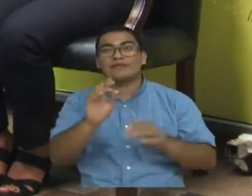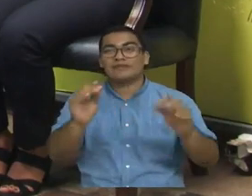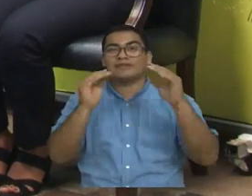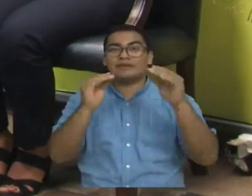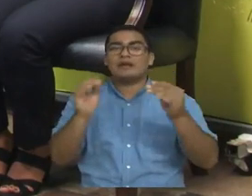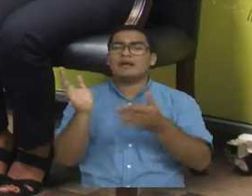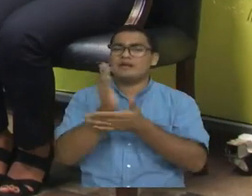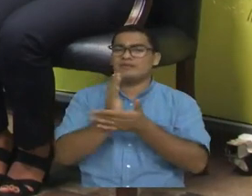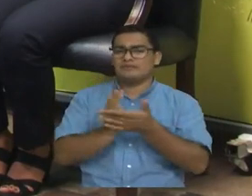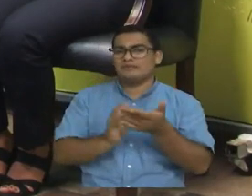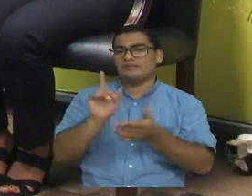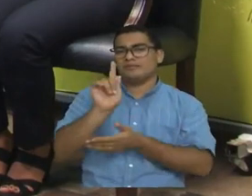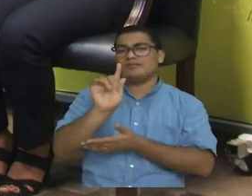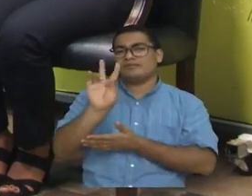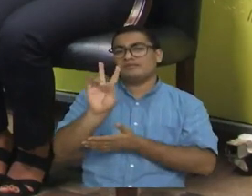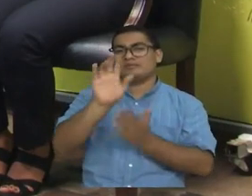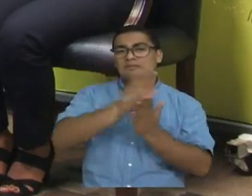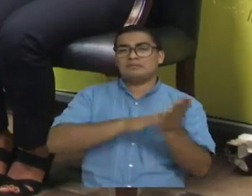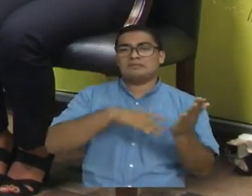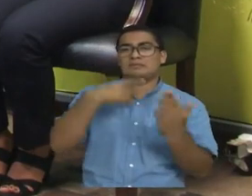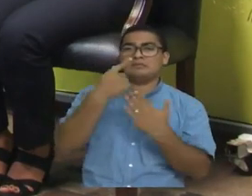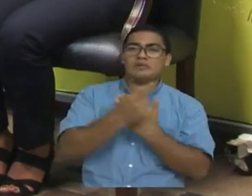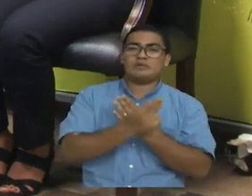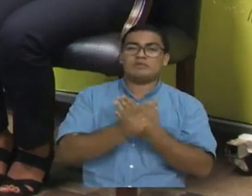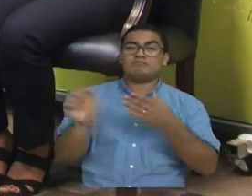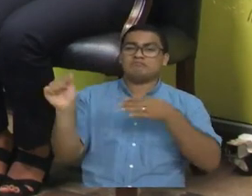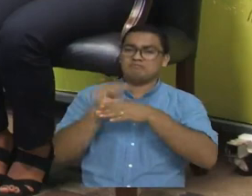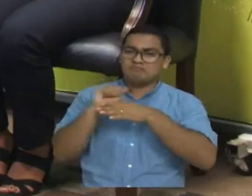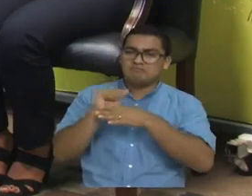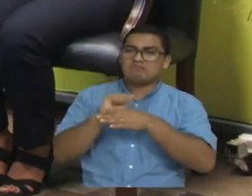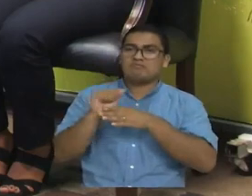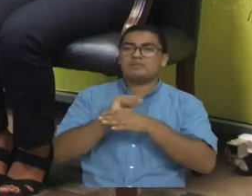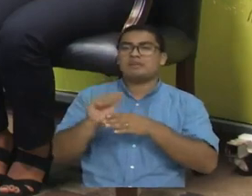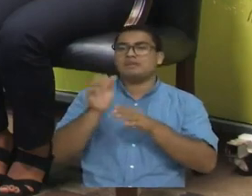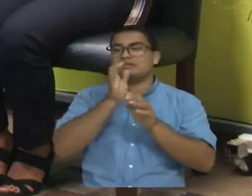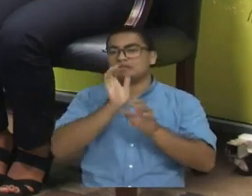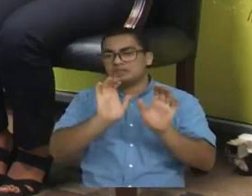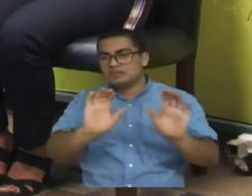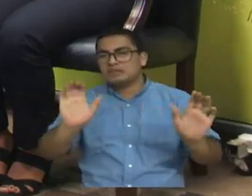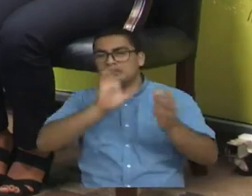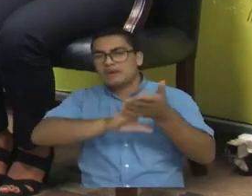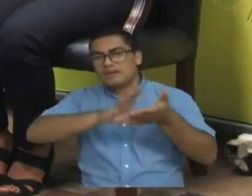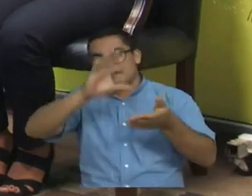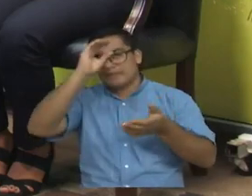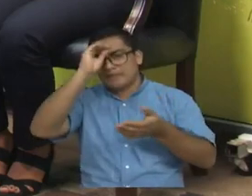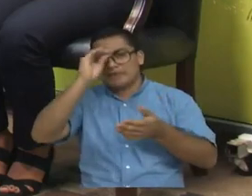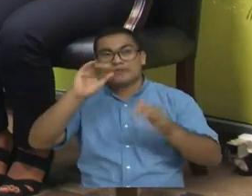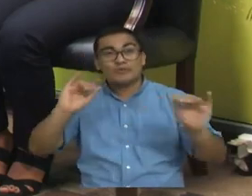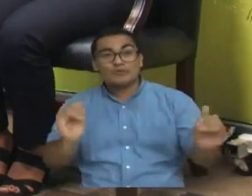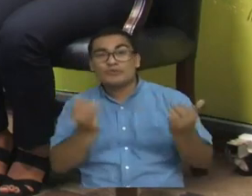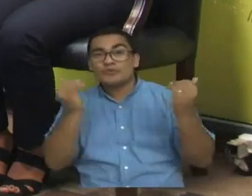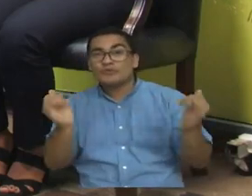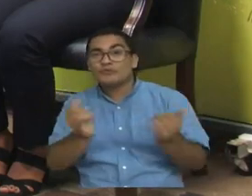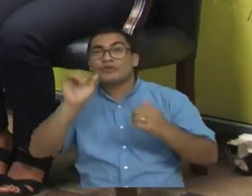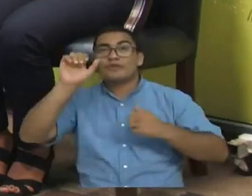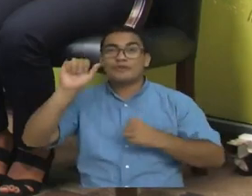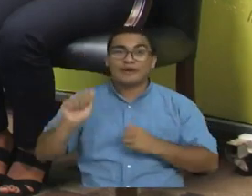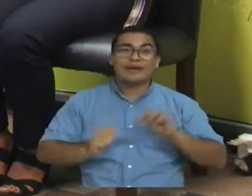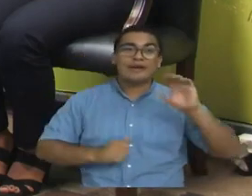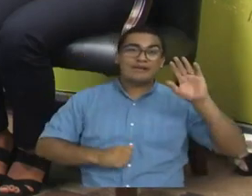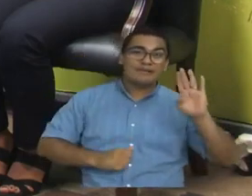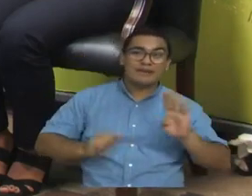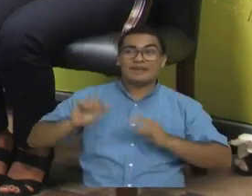televisión que pasan programas didácticos, es decir, que el niño se aprende jugando. Canales de